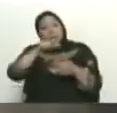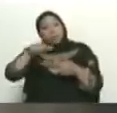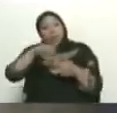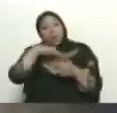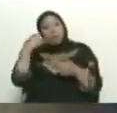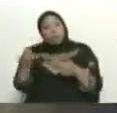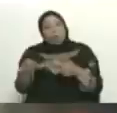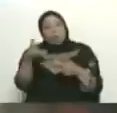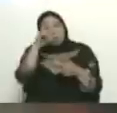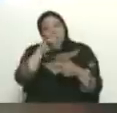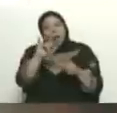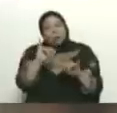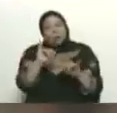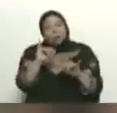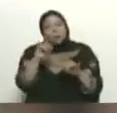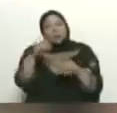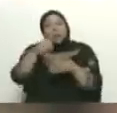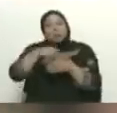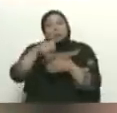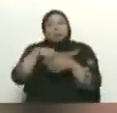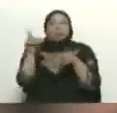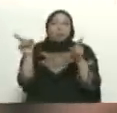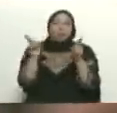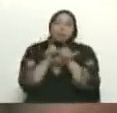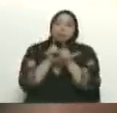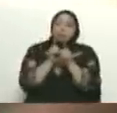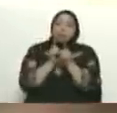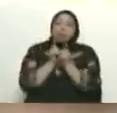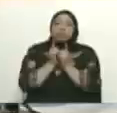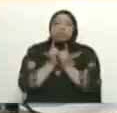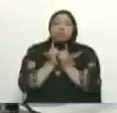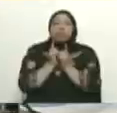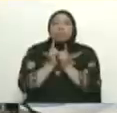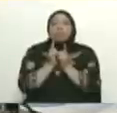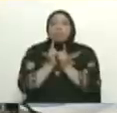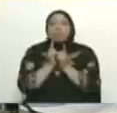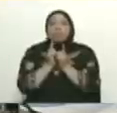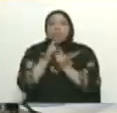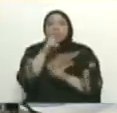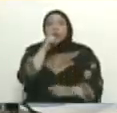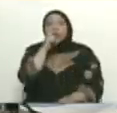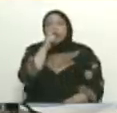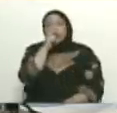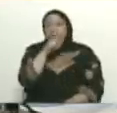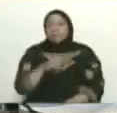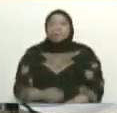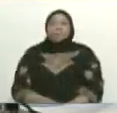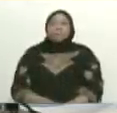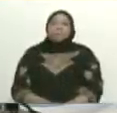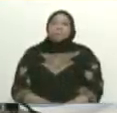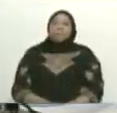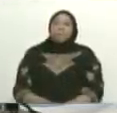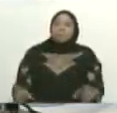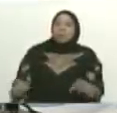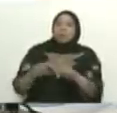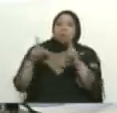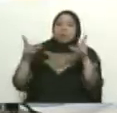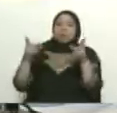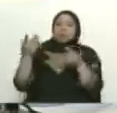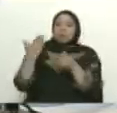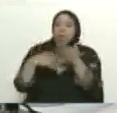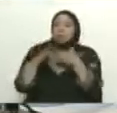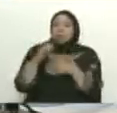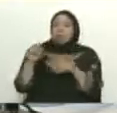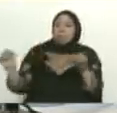Los años electorales se reducía la tasa de mortalidad, caía. por una cosa milagrosa, alguna cura milagrosa,